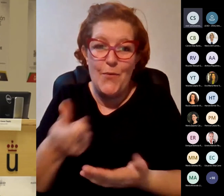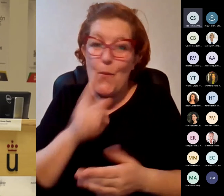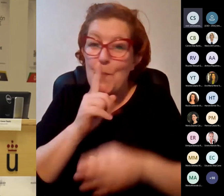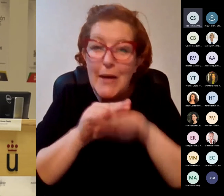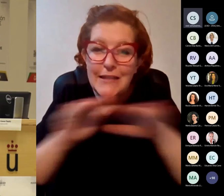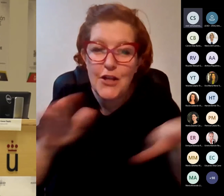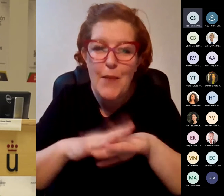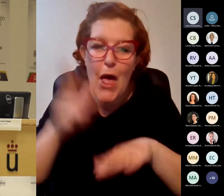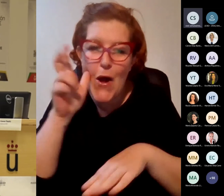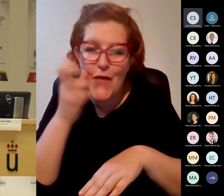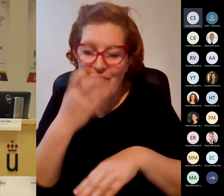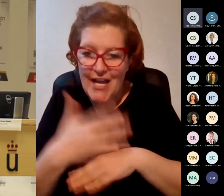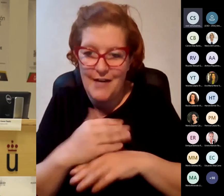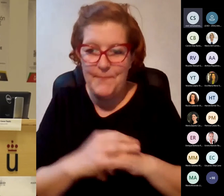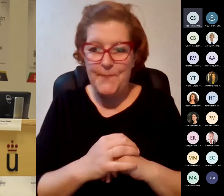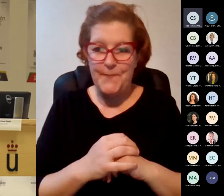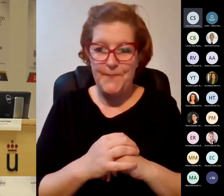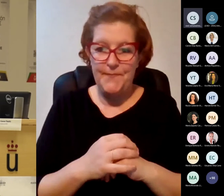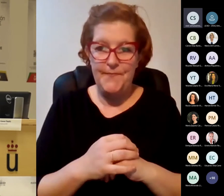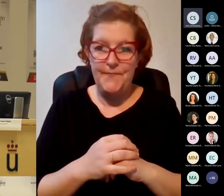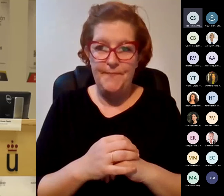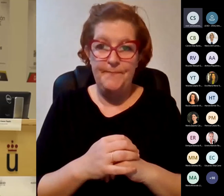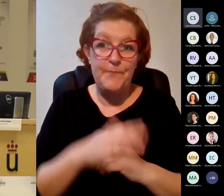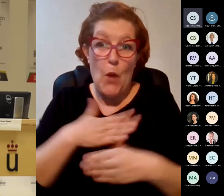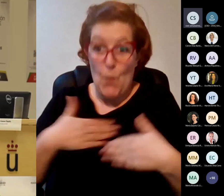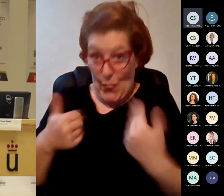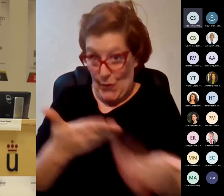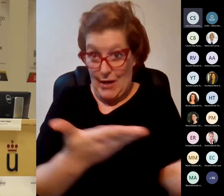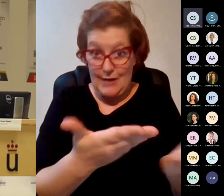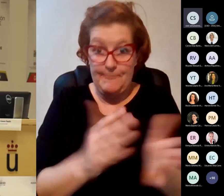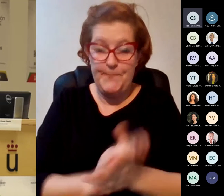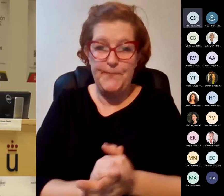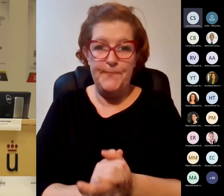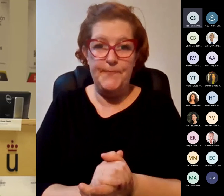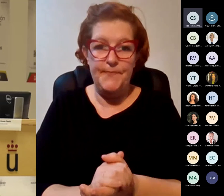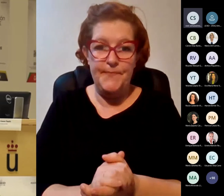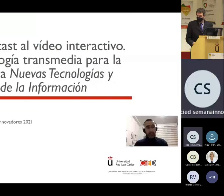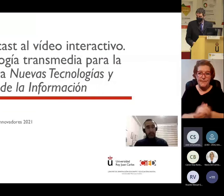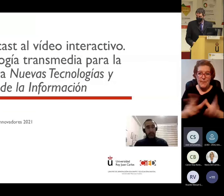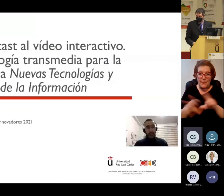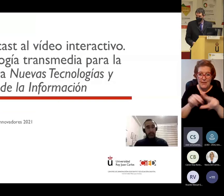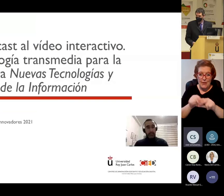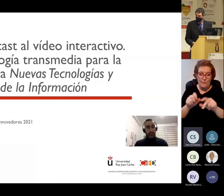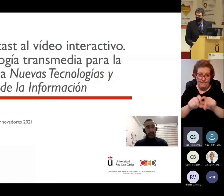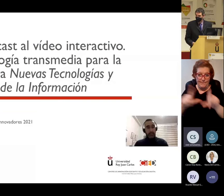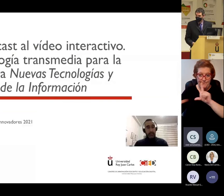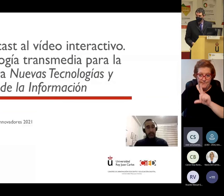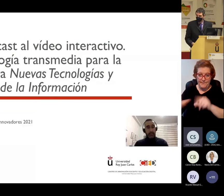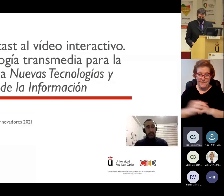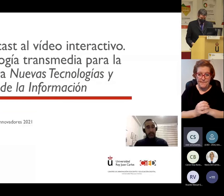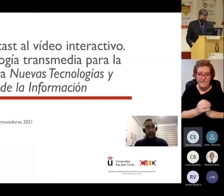vídeo a través del vídeo de david